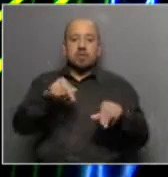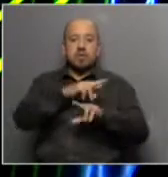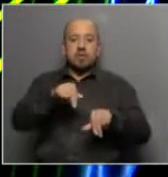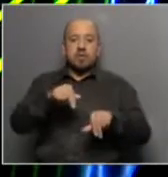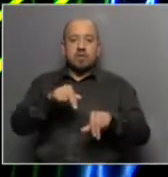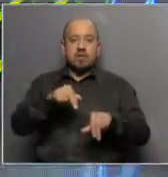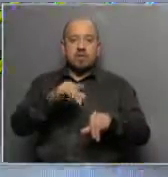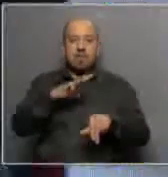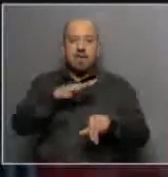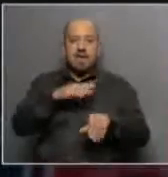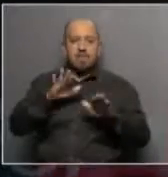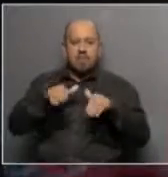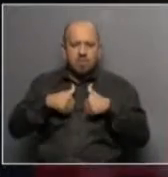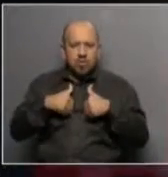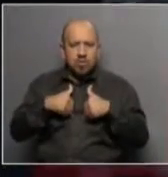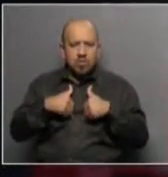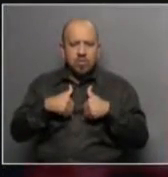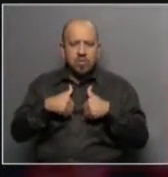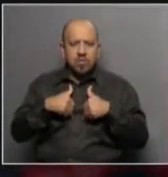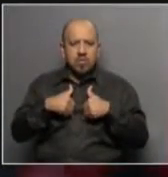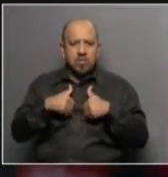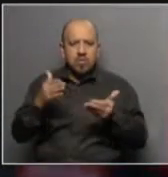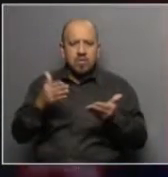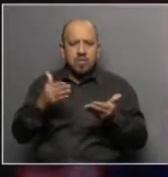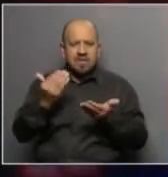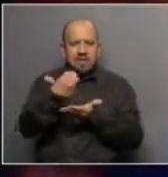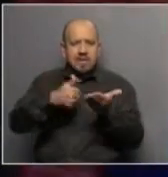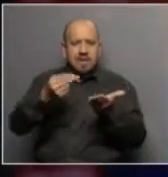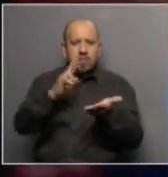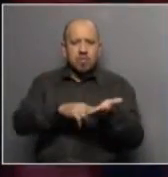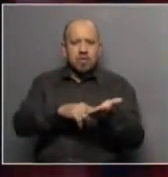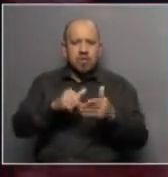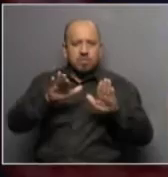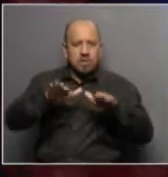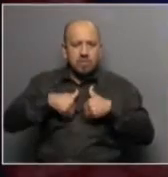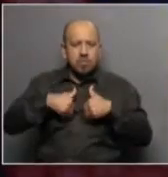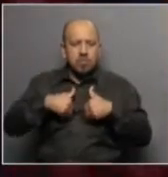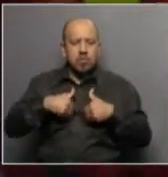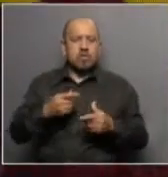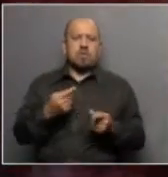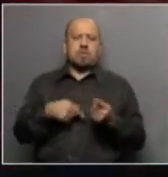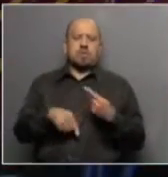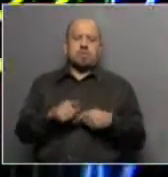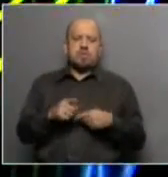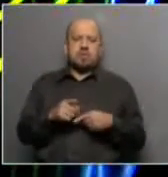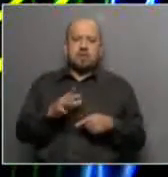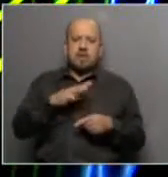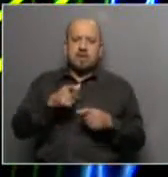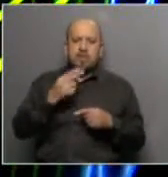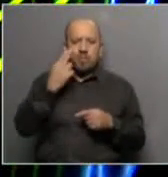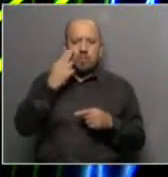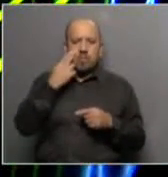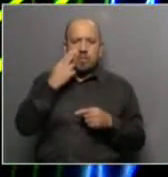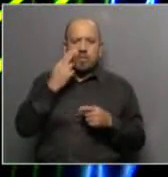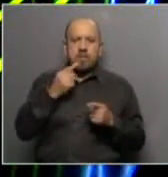Al patrimonio. Exoneran al patrimonio. Entonces, acá hay un problema, que